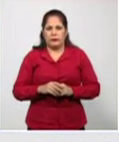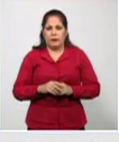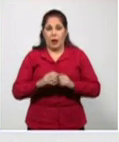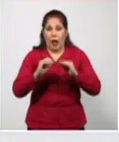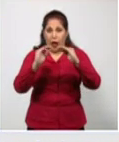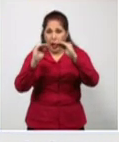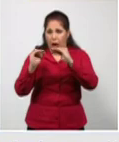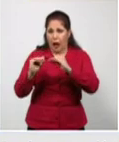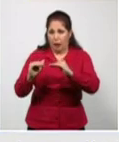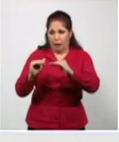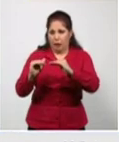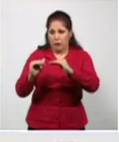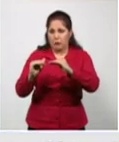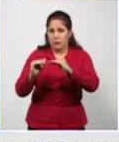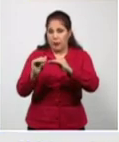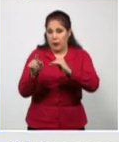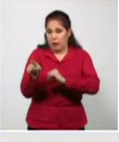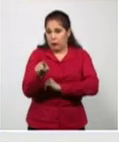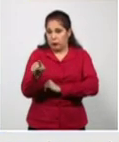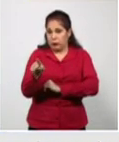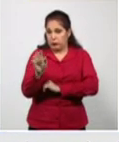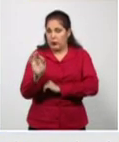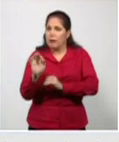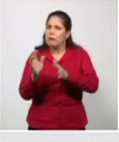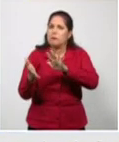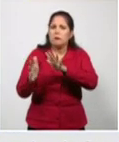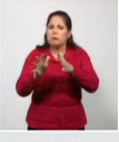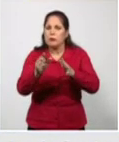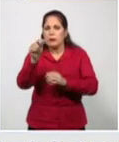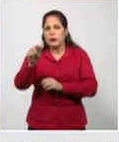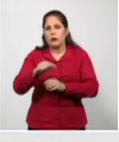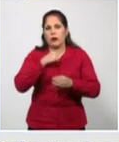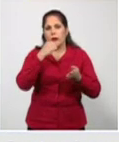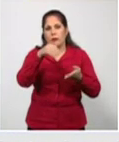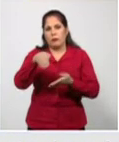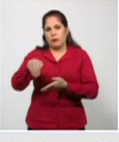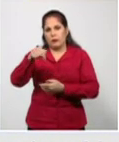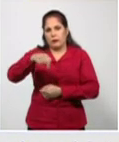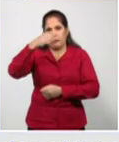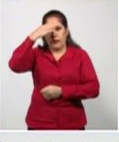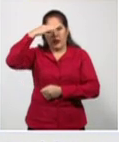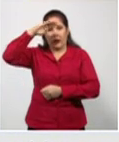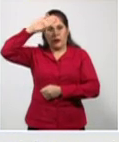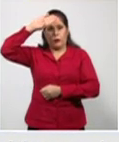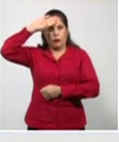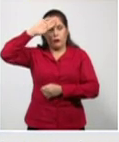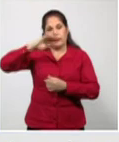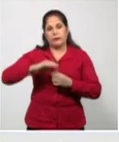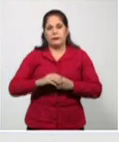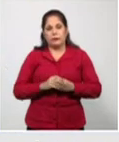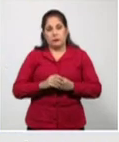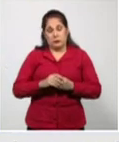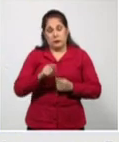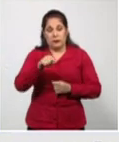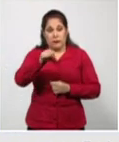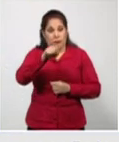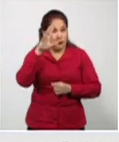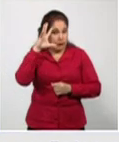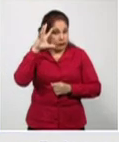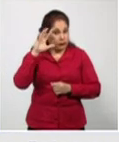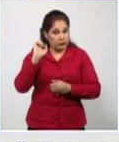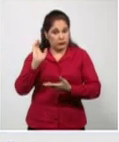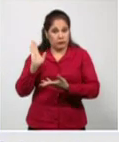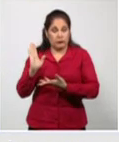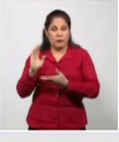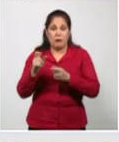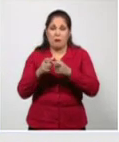la izquierda es la estimación de los casos fallecidos en Cuba, que como ustedes ven es elevada